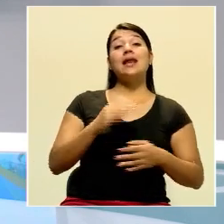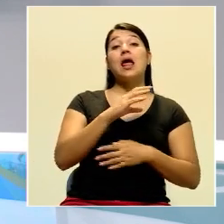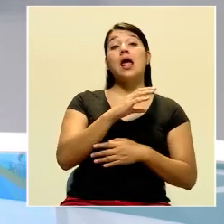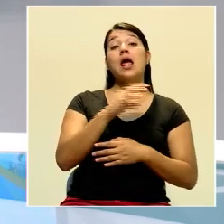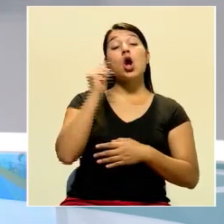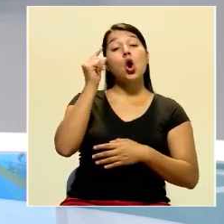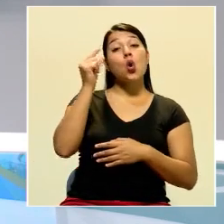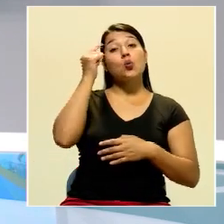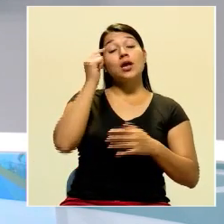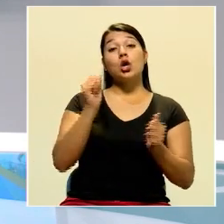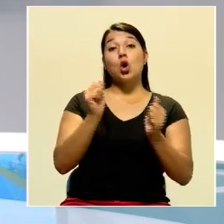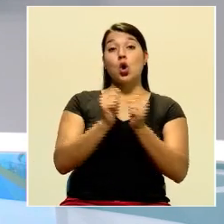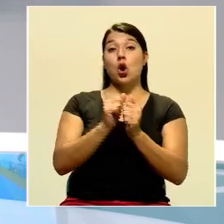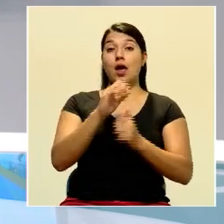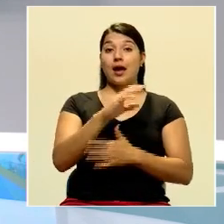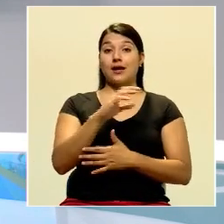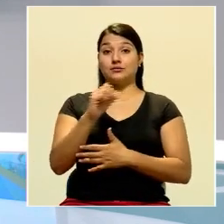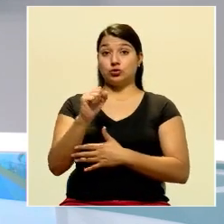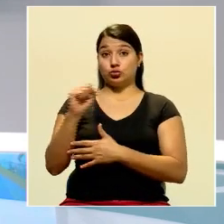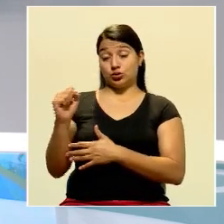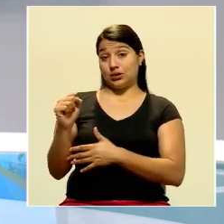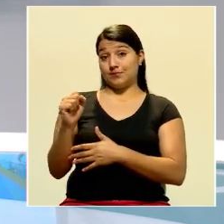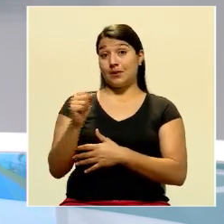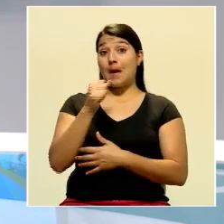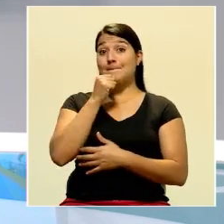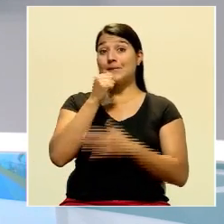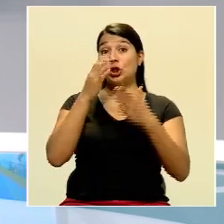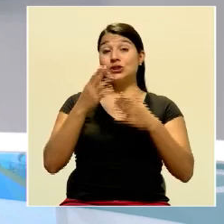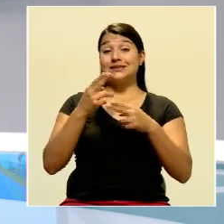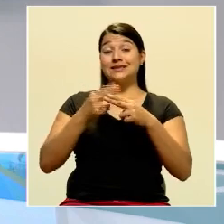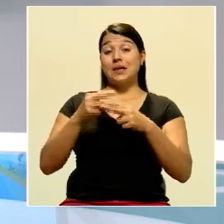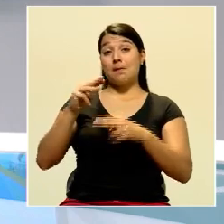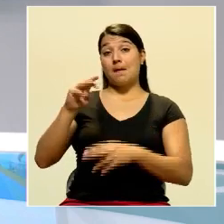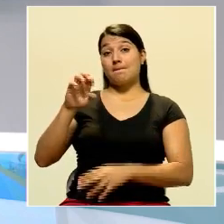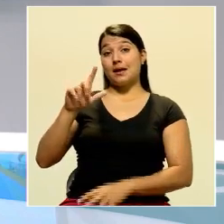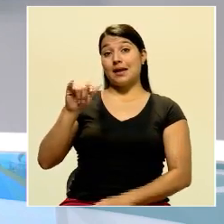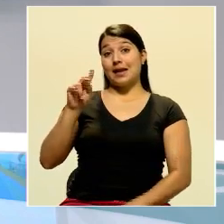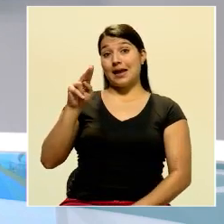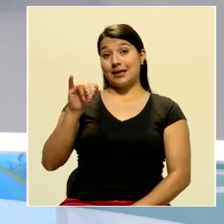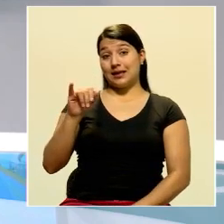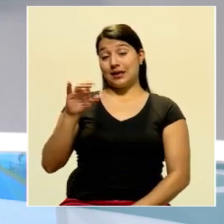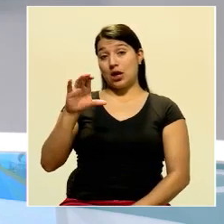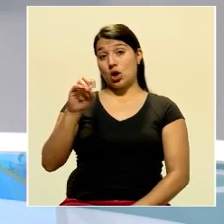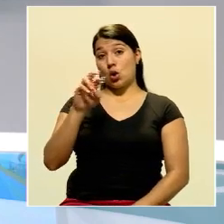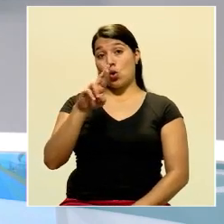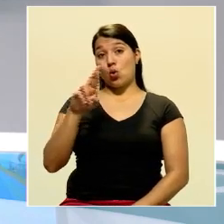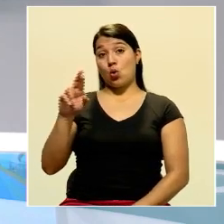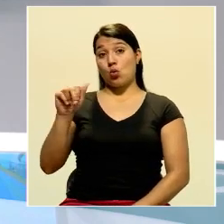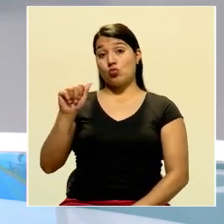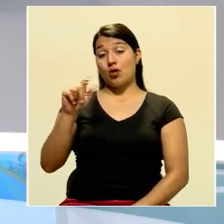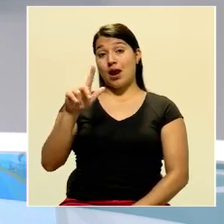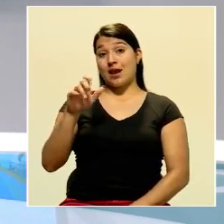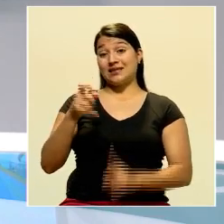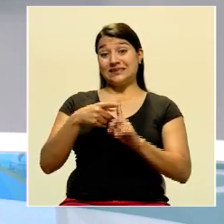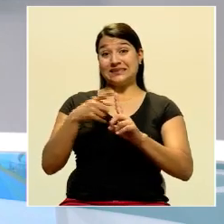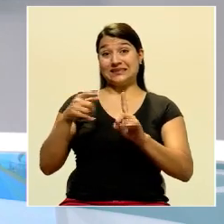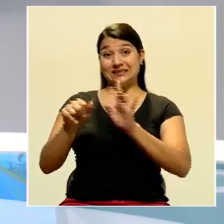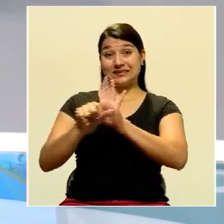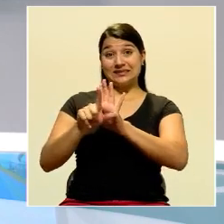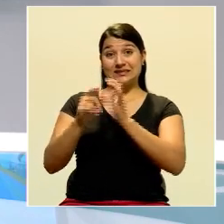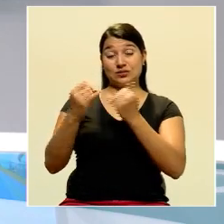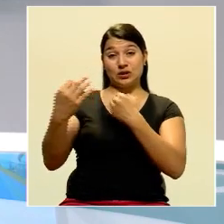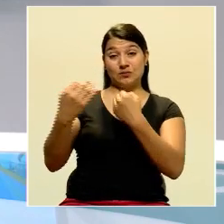un interés más bajo. La periodista Melanie Corrales nos amplía desde la Asamblea Legislativa.